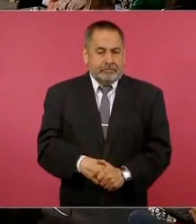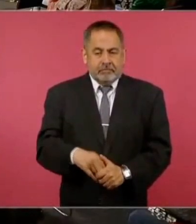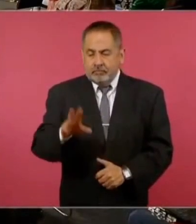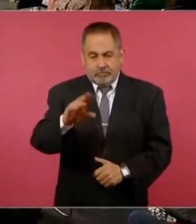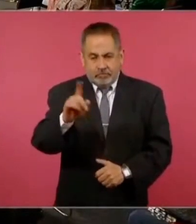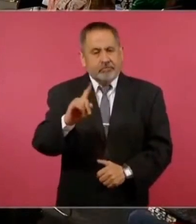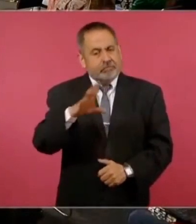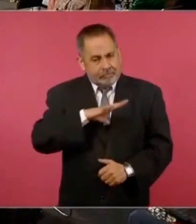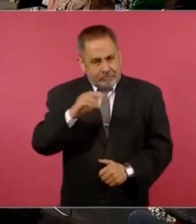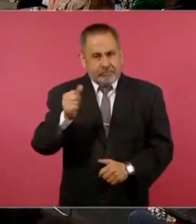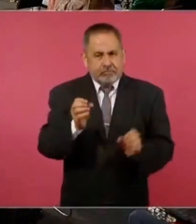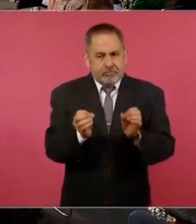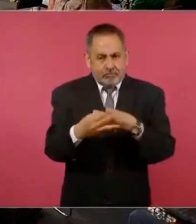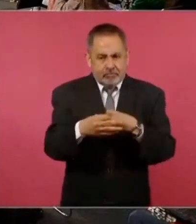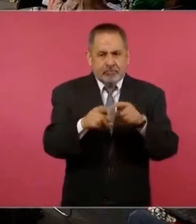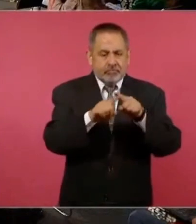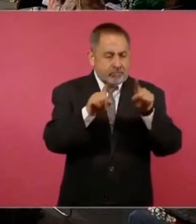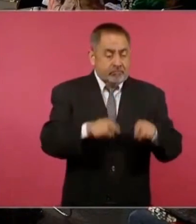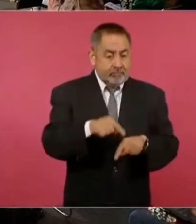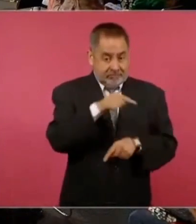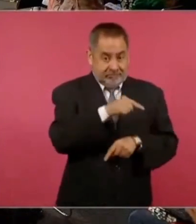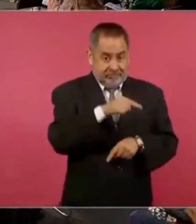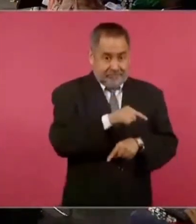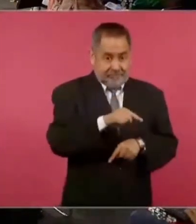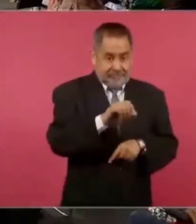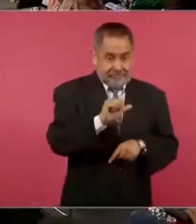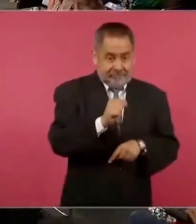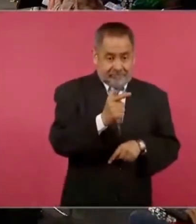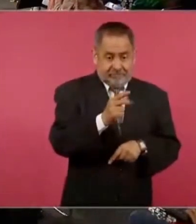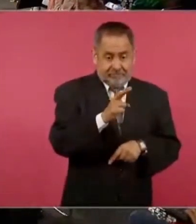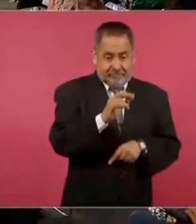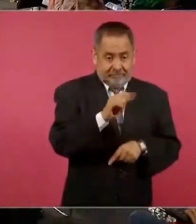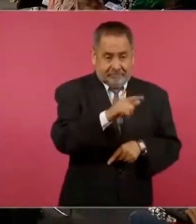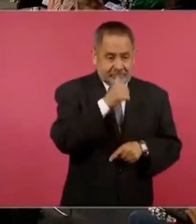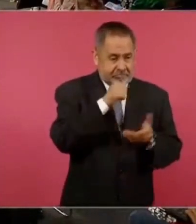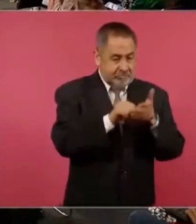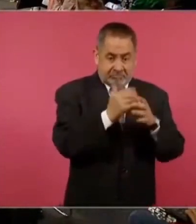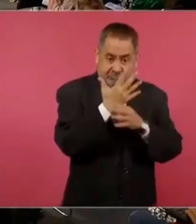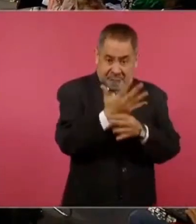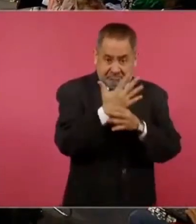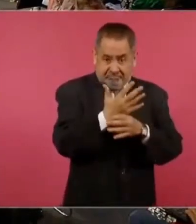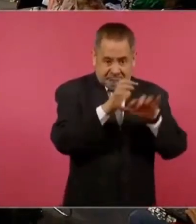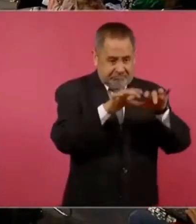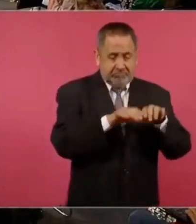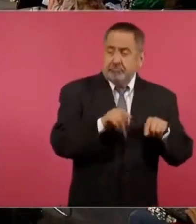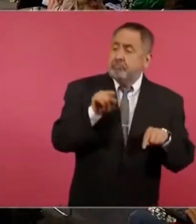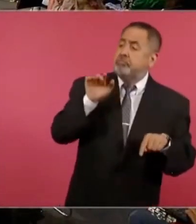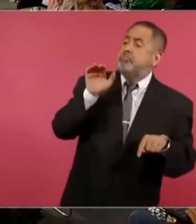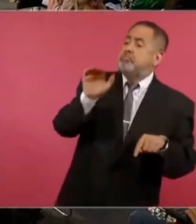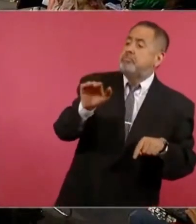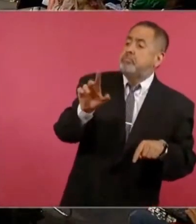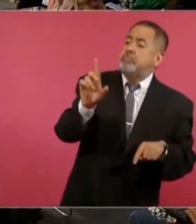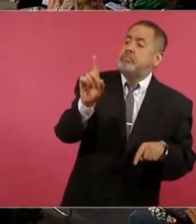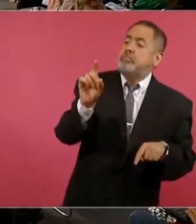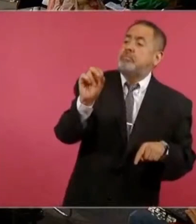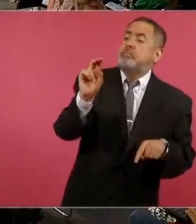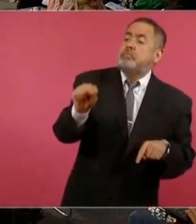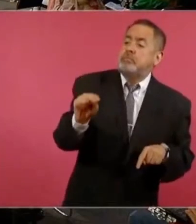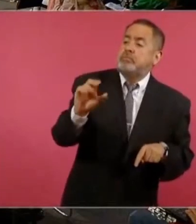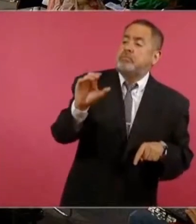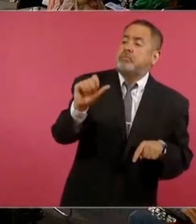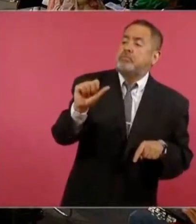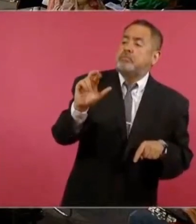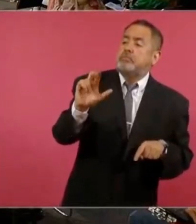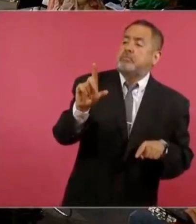No, pero hay un oficio donde él envía, donde le dice don Carlos